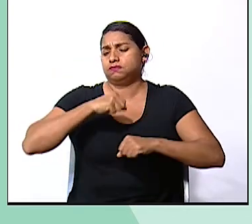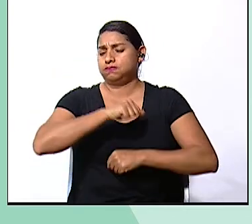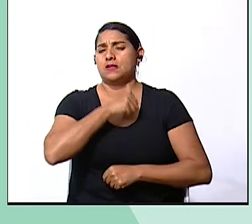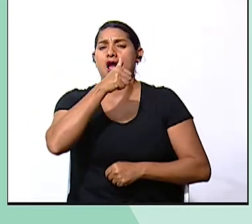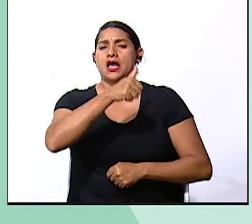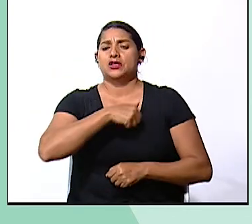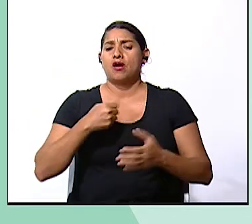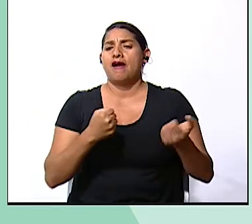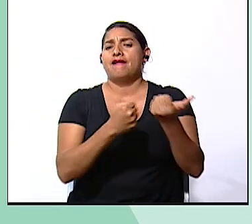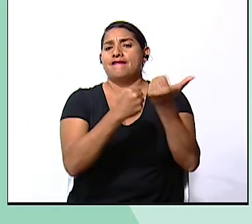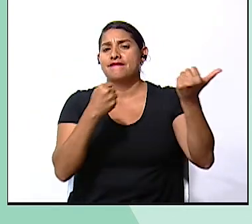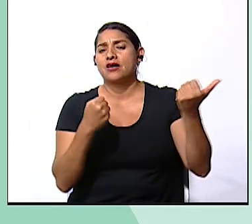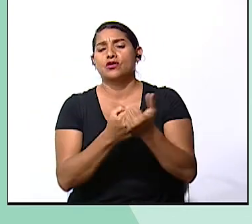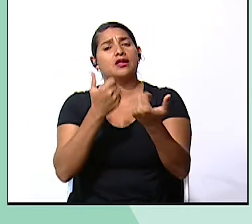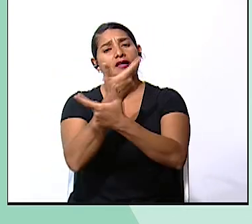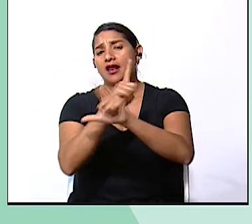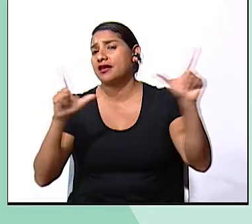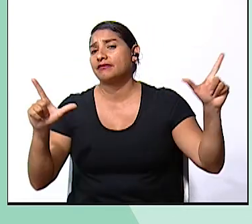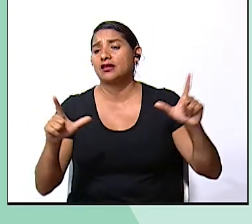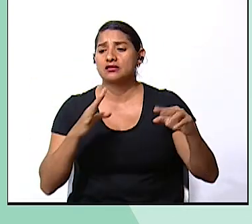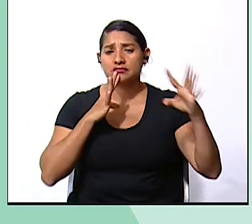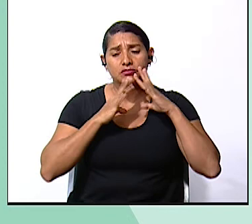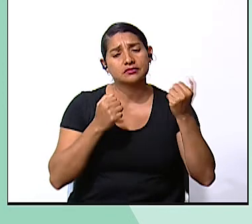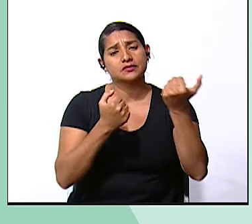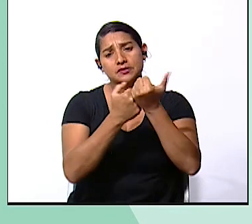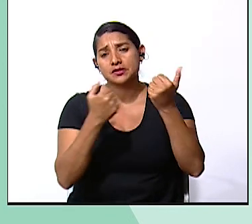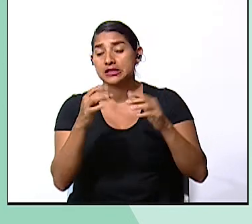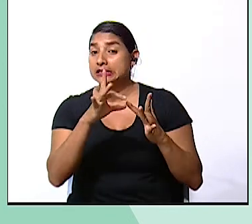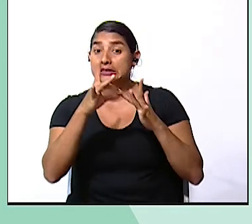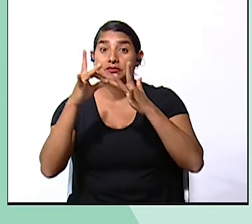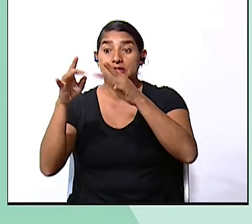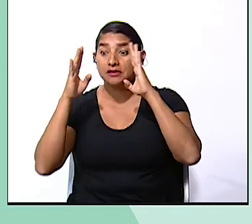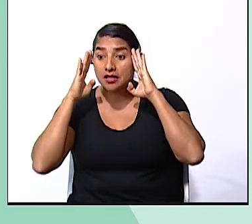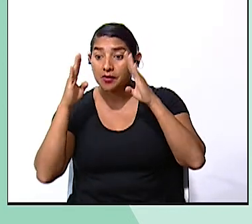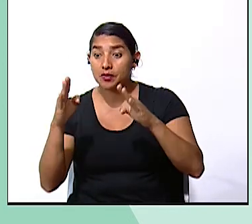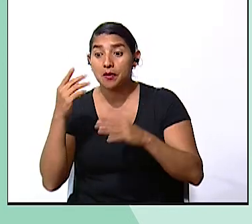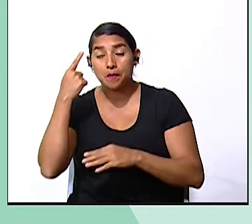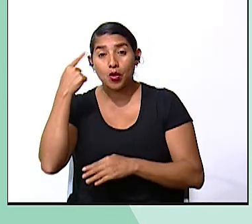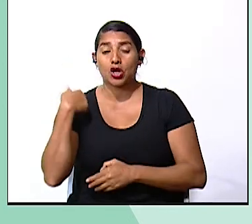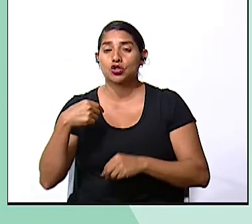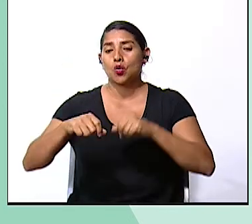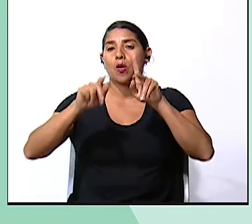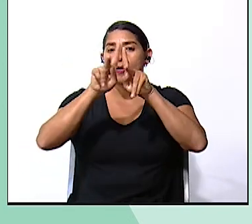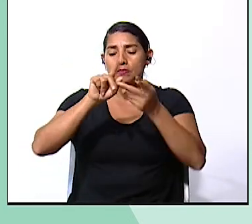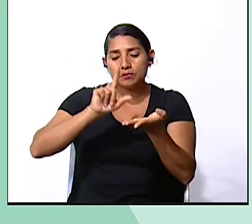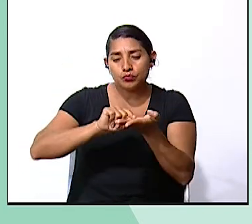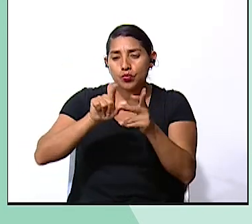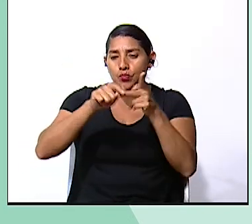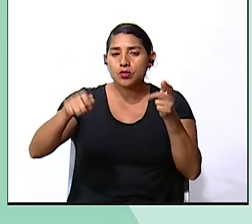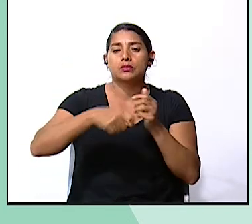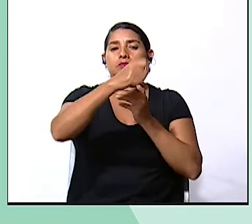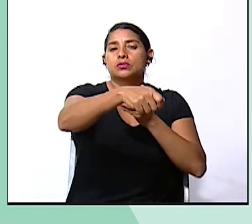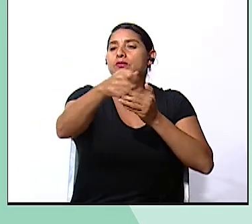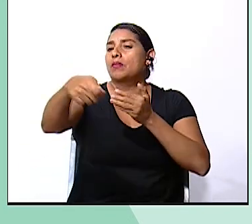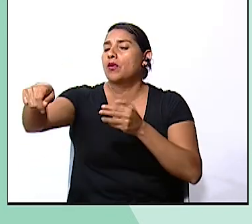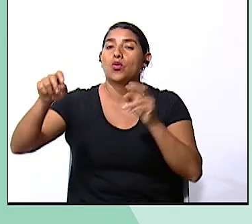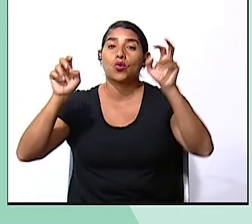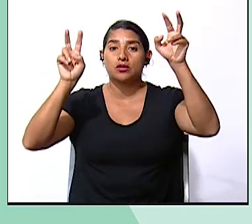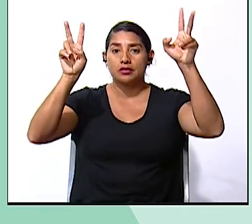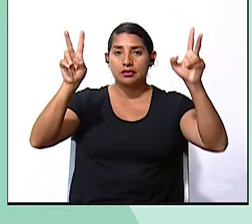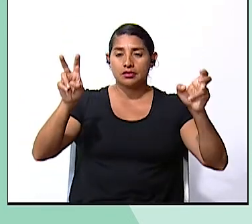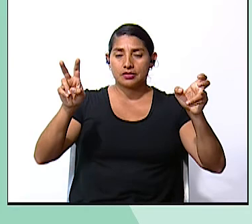actitudes a favor de la libertad y especialmente por haber publicado un volante